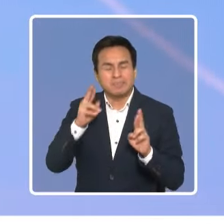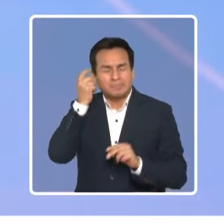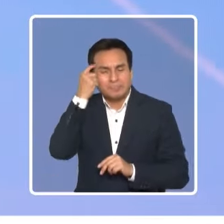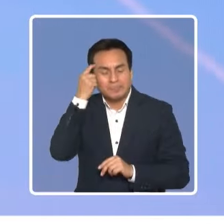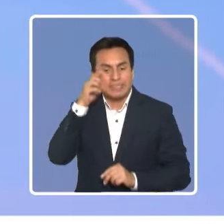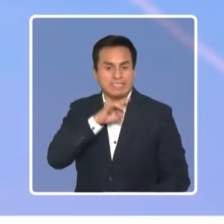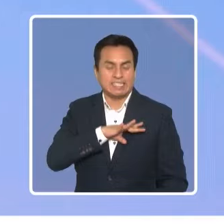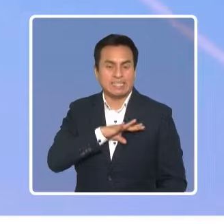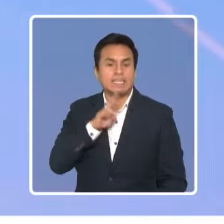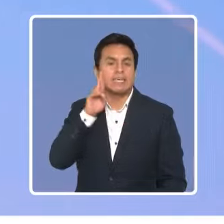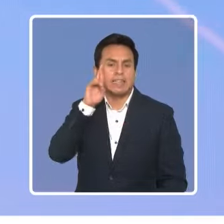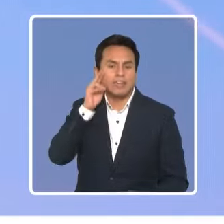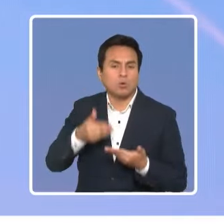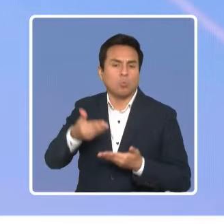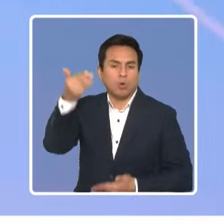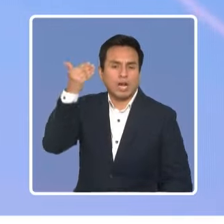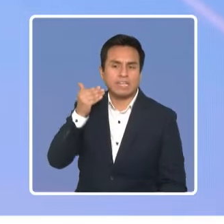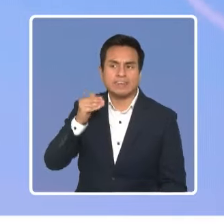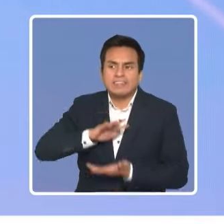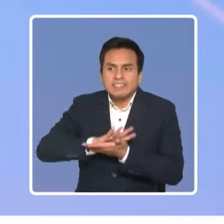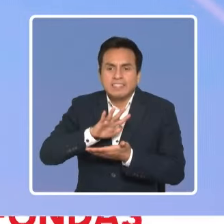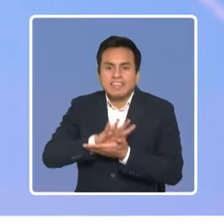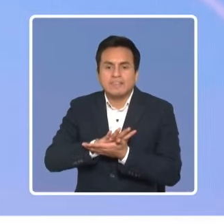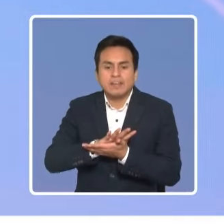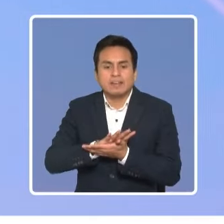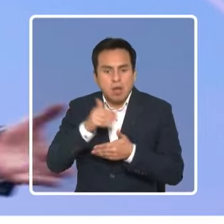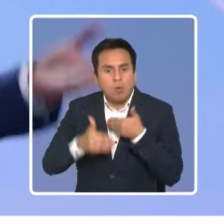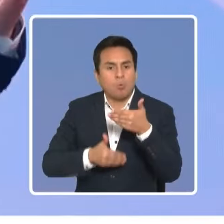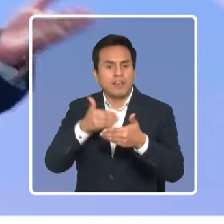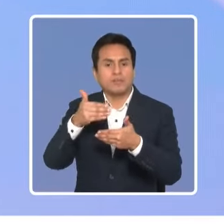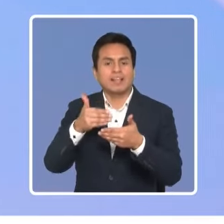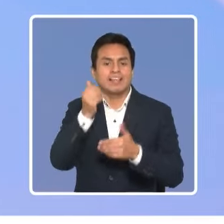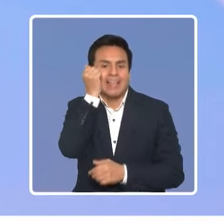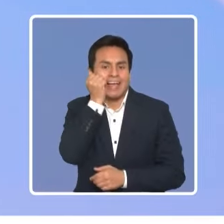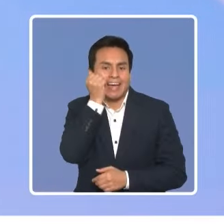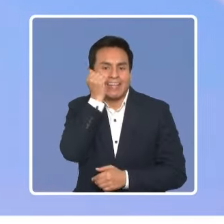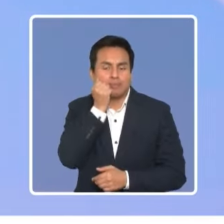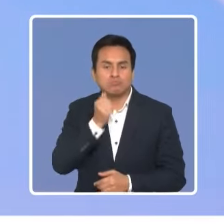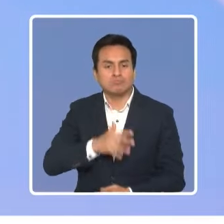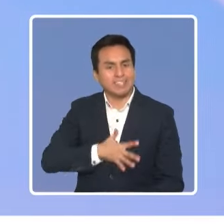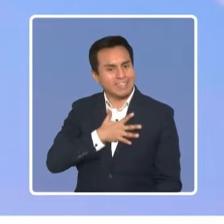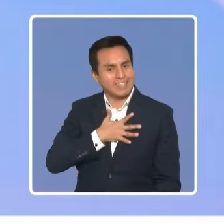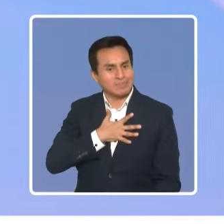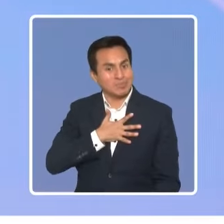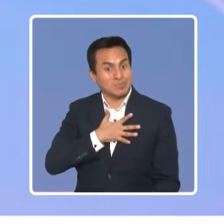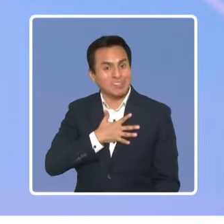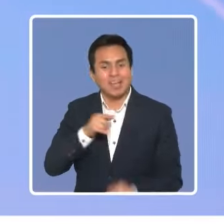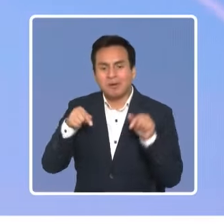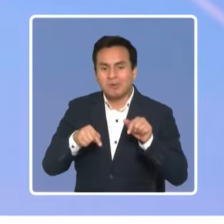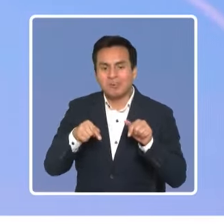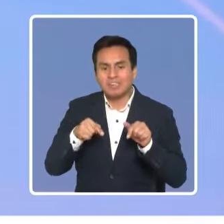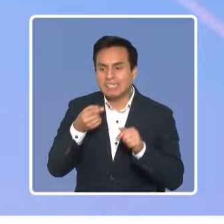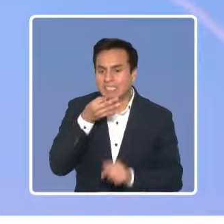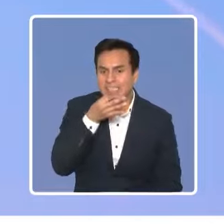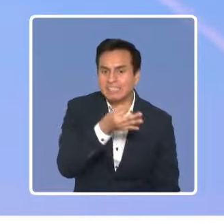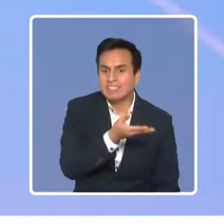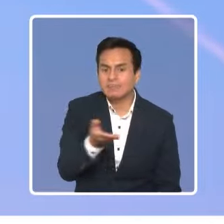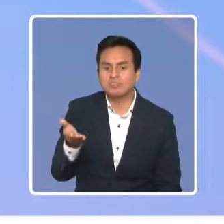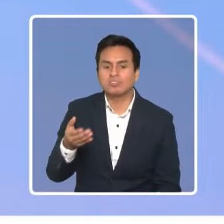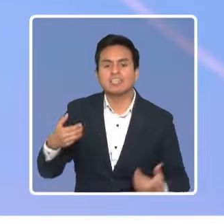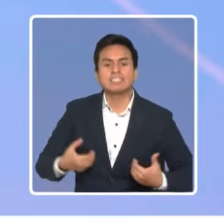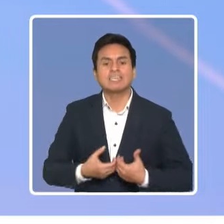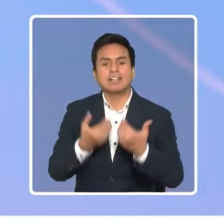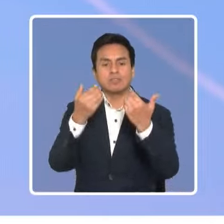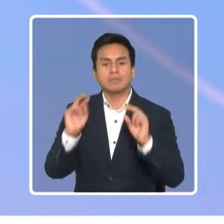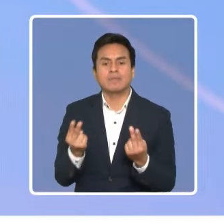que mientras Chile recuerda y celebra, demos cuerda al cariño que sentimos con el que hoy día decimos